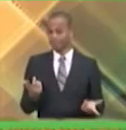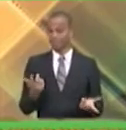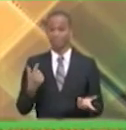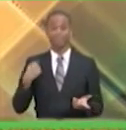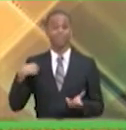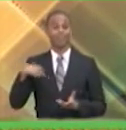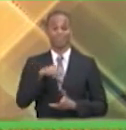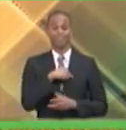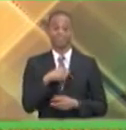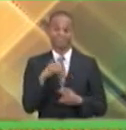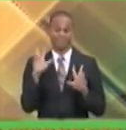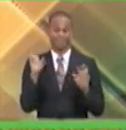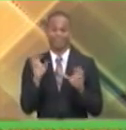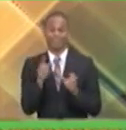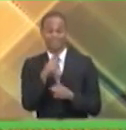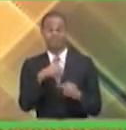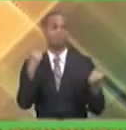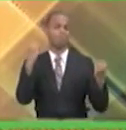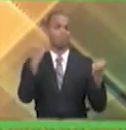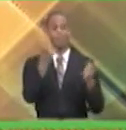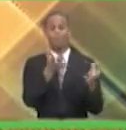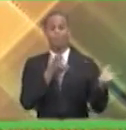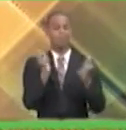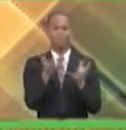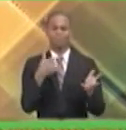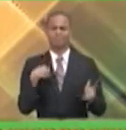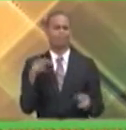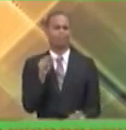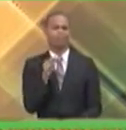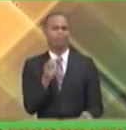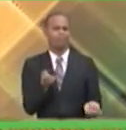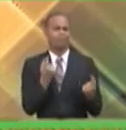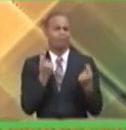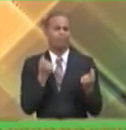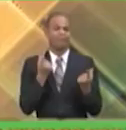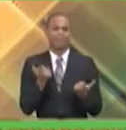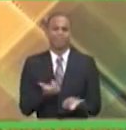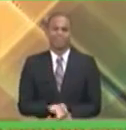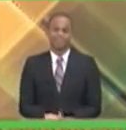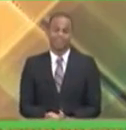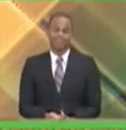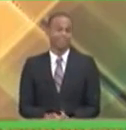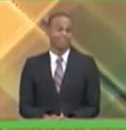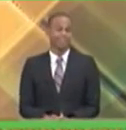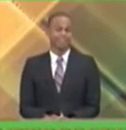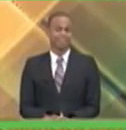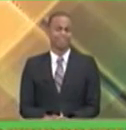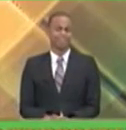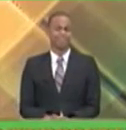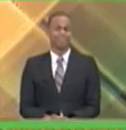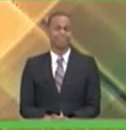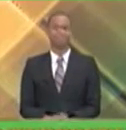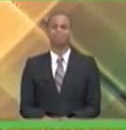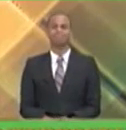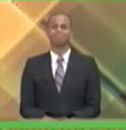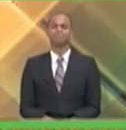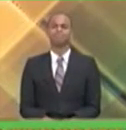excluidos somos nosotros, sí, no son ellos. Claro, somos que nosotros, sí, que no sabemos el lenguaje de ellos. Su idioma, ¿eh?